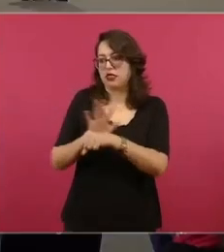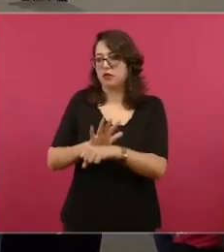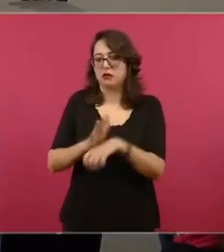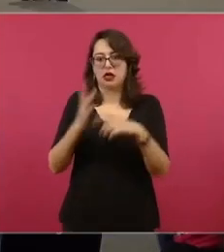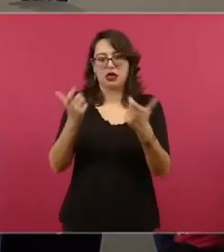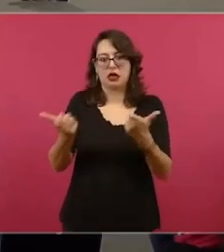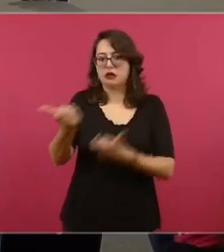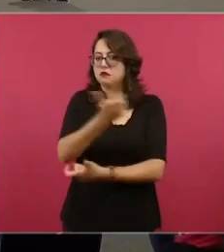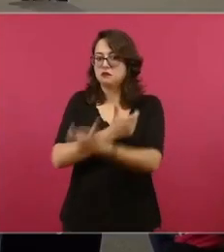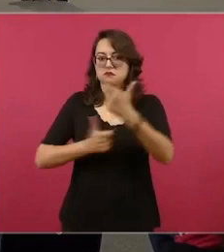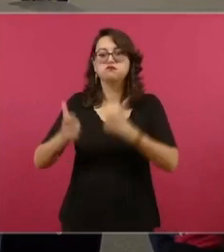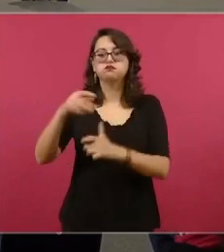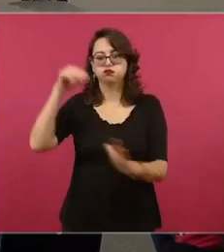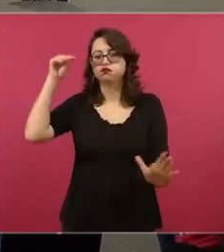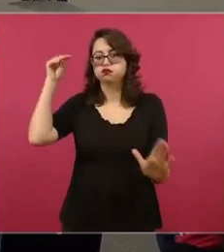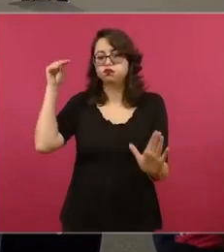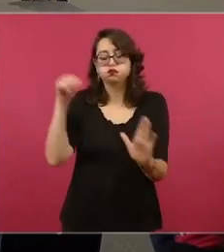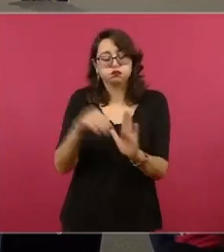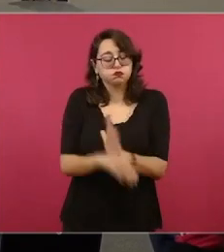Bueno,